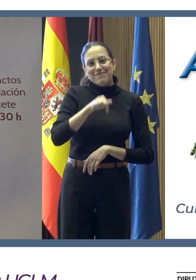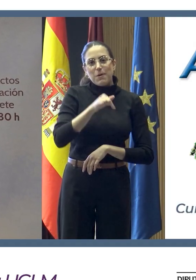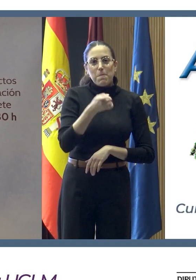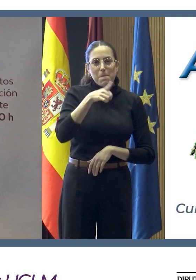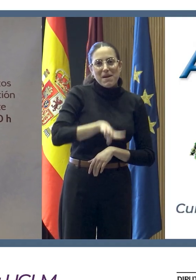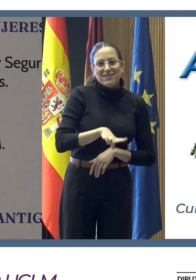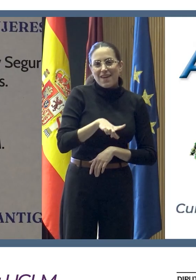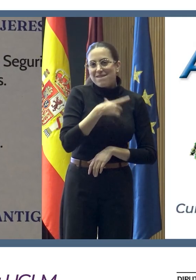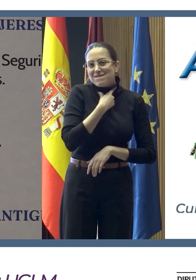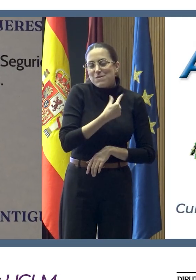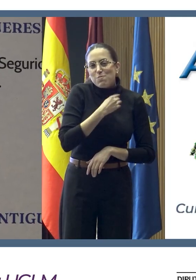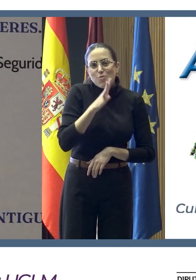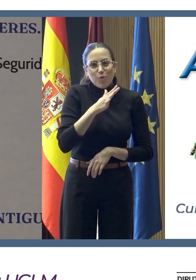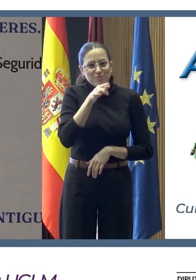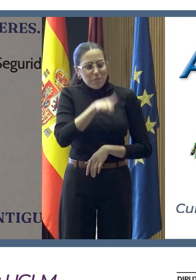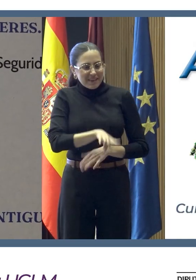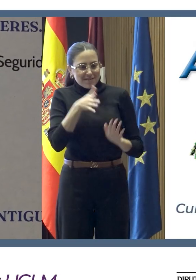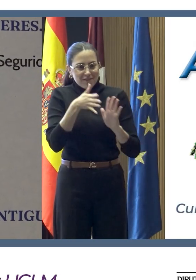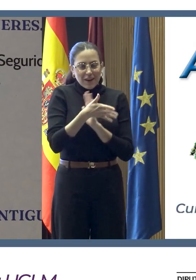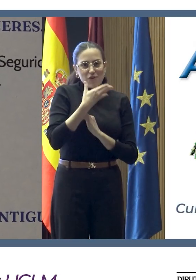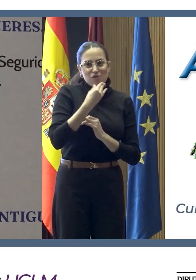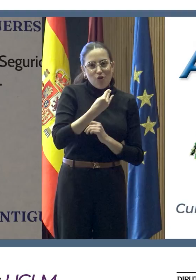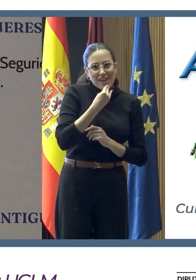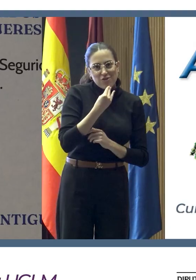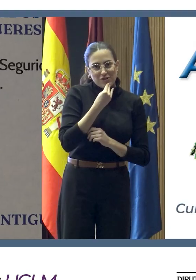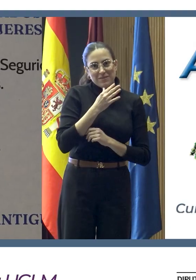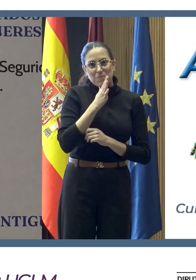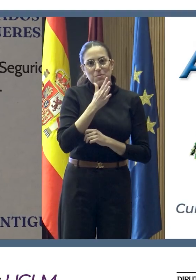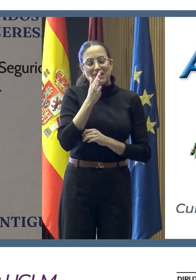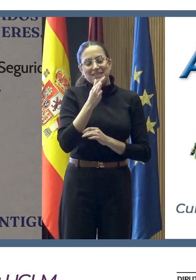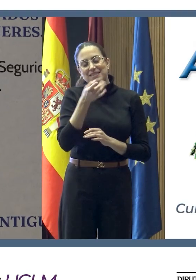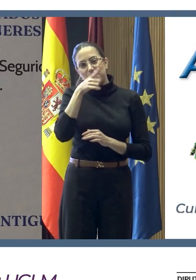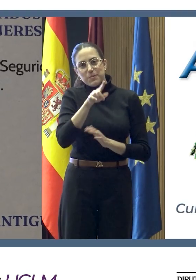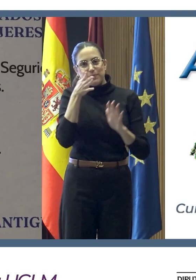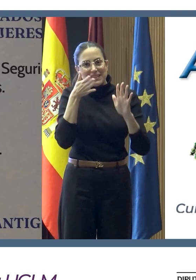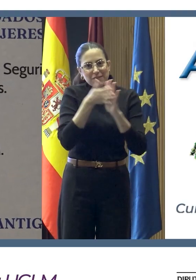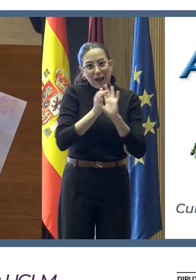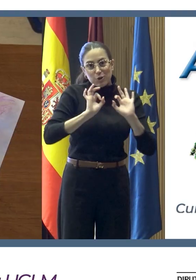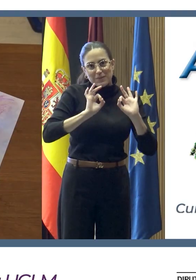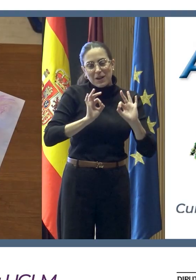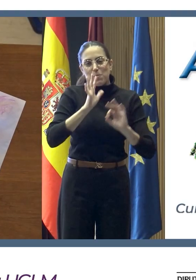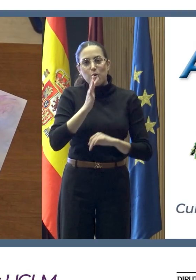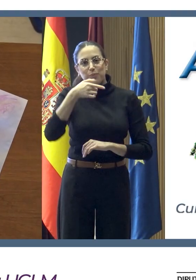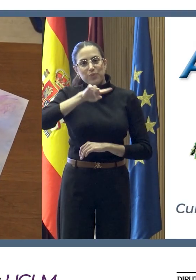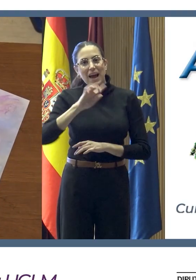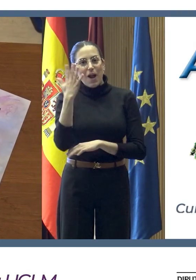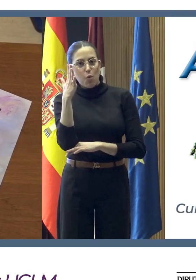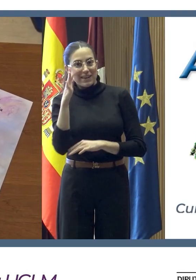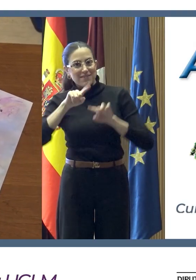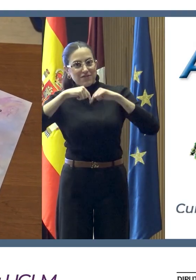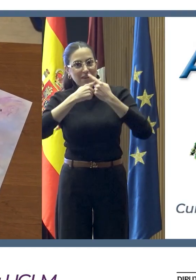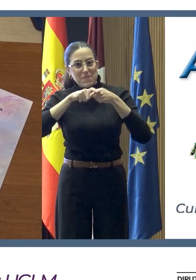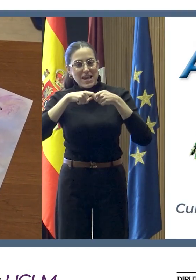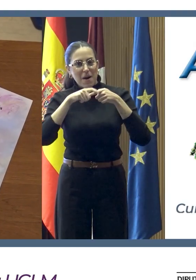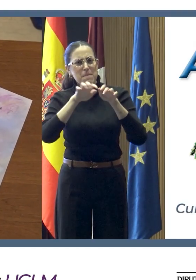tan bonito y significativo? Y es que en la familia de Aluex las mujeres son una gran mayoría y